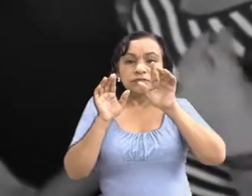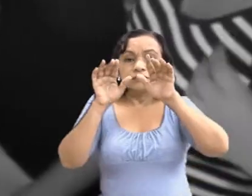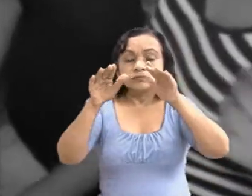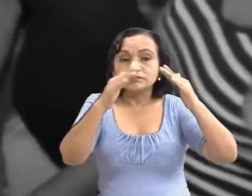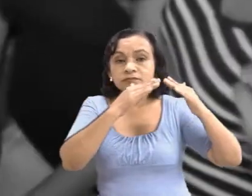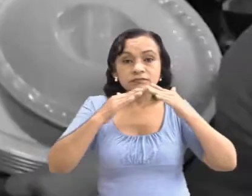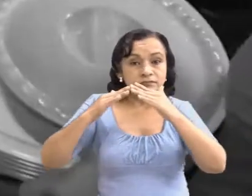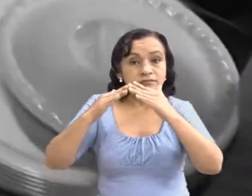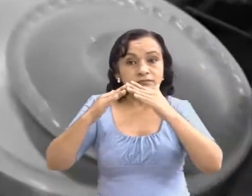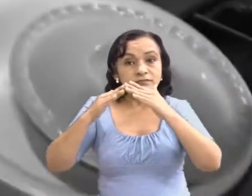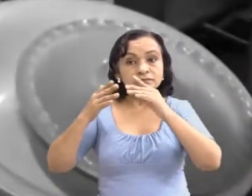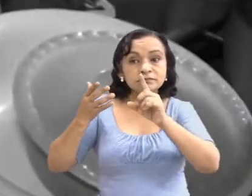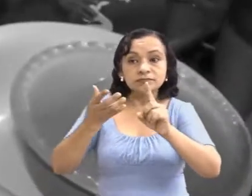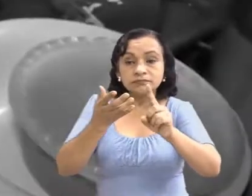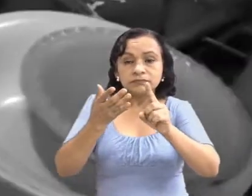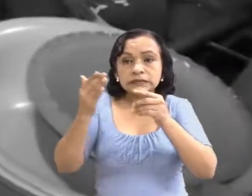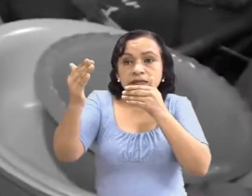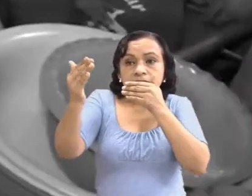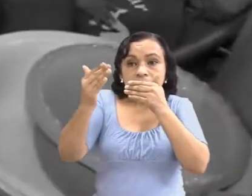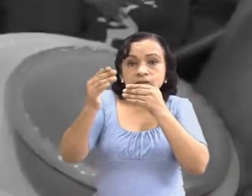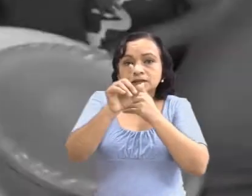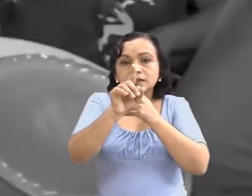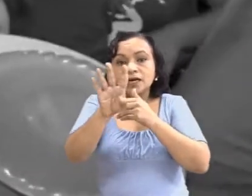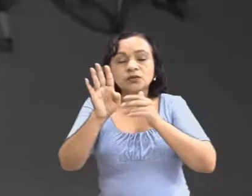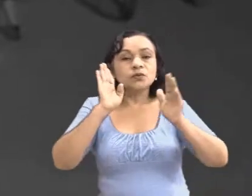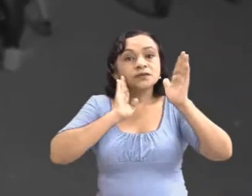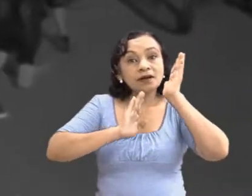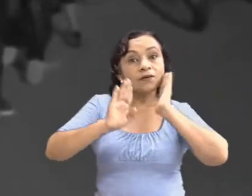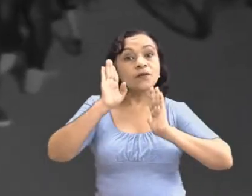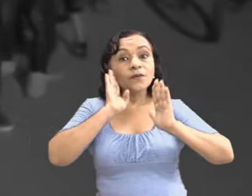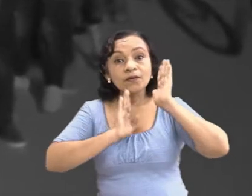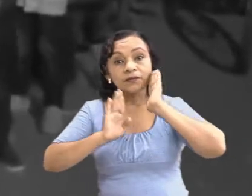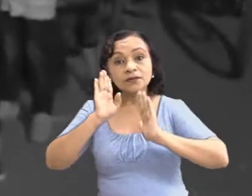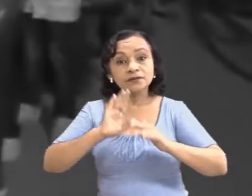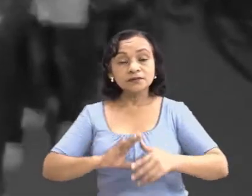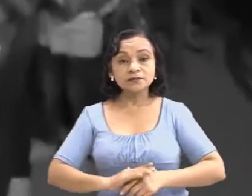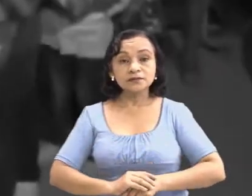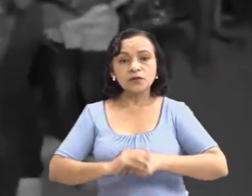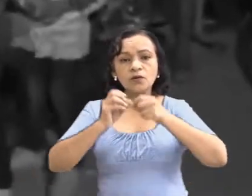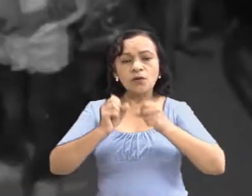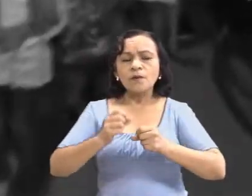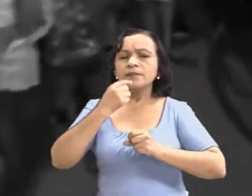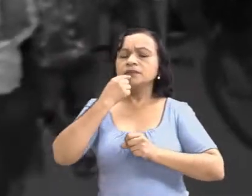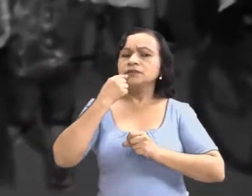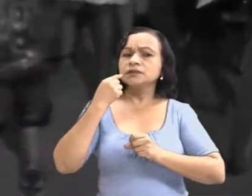León, llegó a León, y como se acercaba el 14 de agosto, entonces él declaró que se